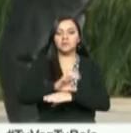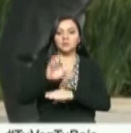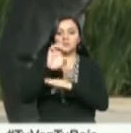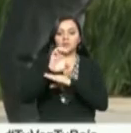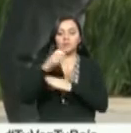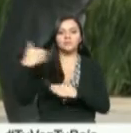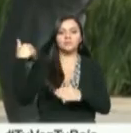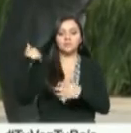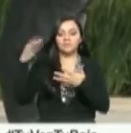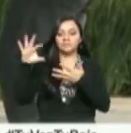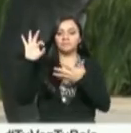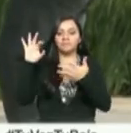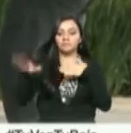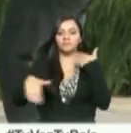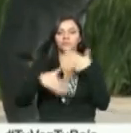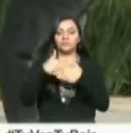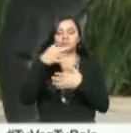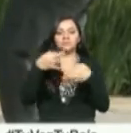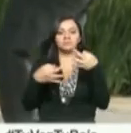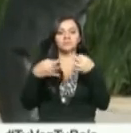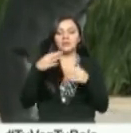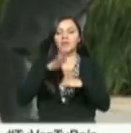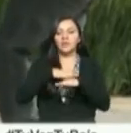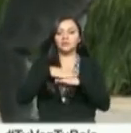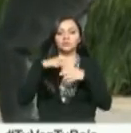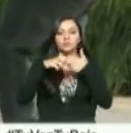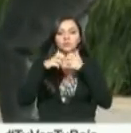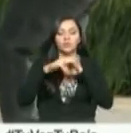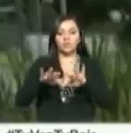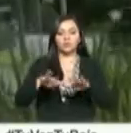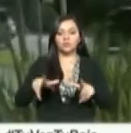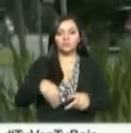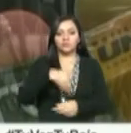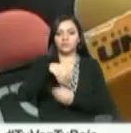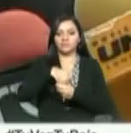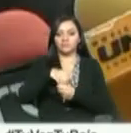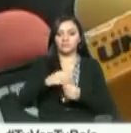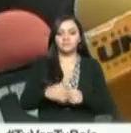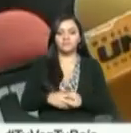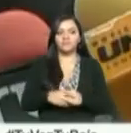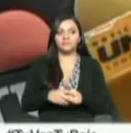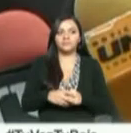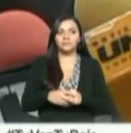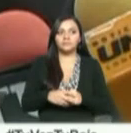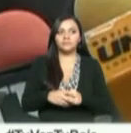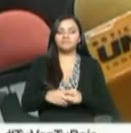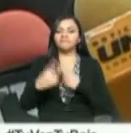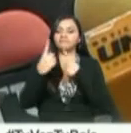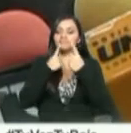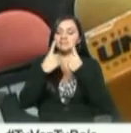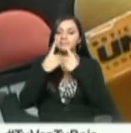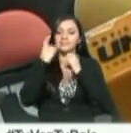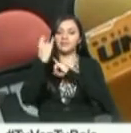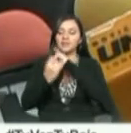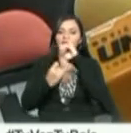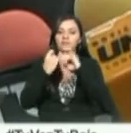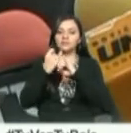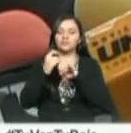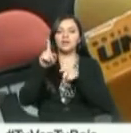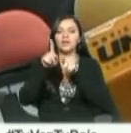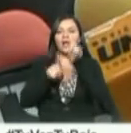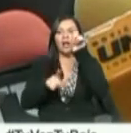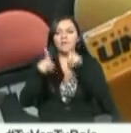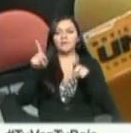con elementos para judicializar supuestos casos de corrupción dentro del caso. El lenguaje diplomático es a veces un poco ambiguo.